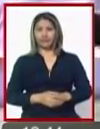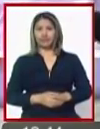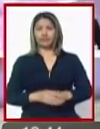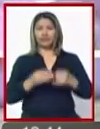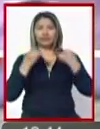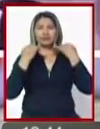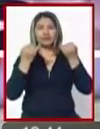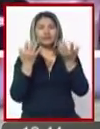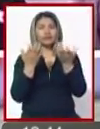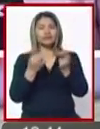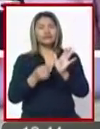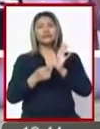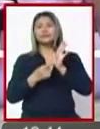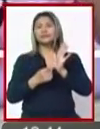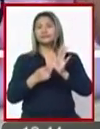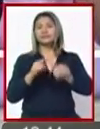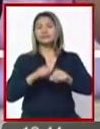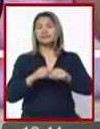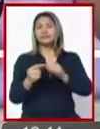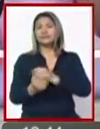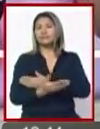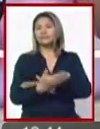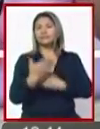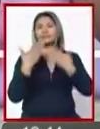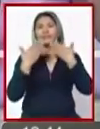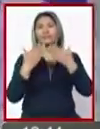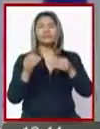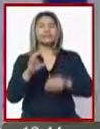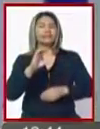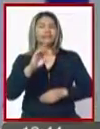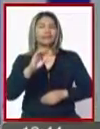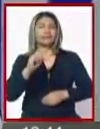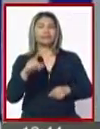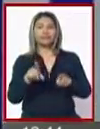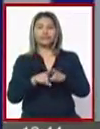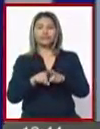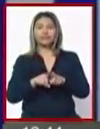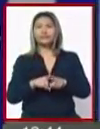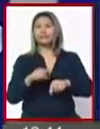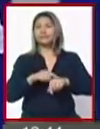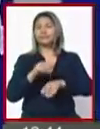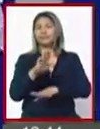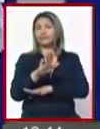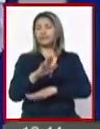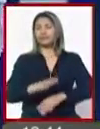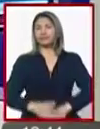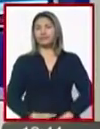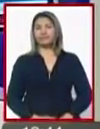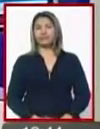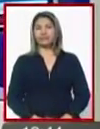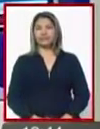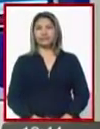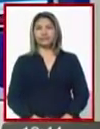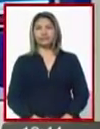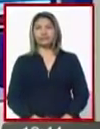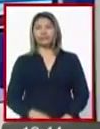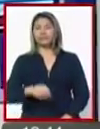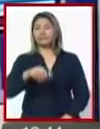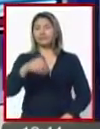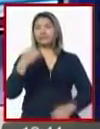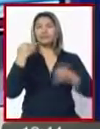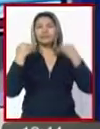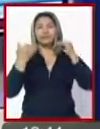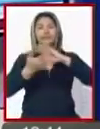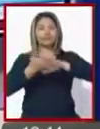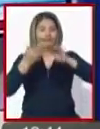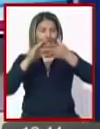Esa es la información que queremos darle a esta hora del día. Gracias, Cristian, por la información en directo a esta hora de la tarde. En otra